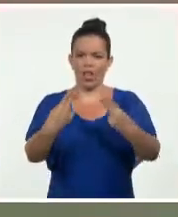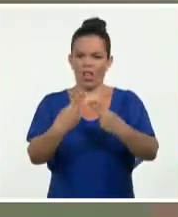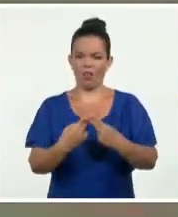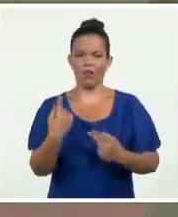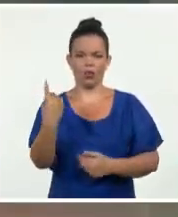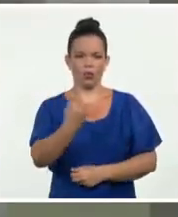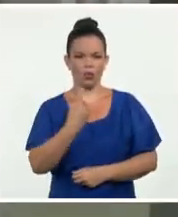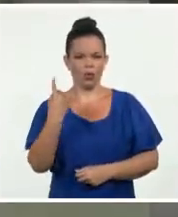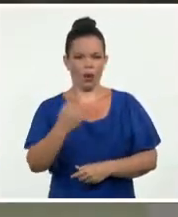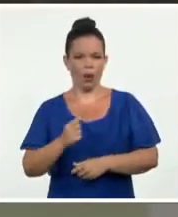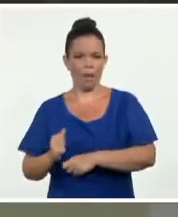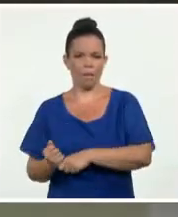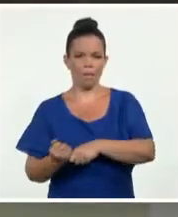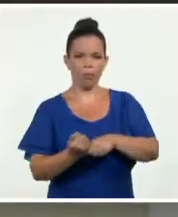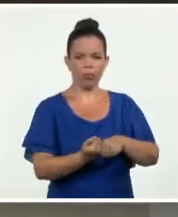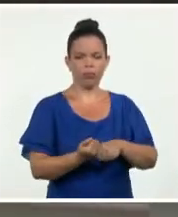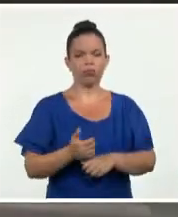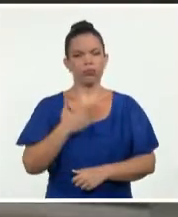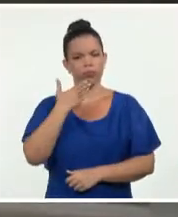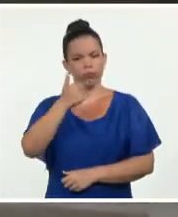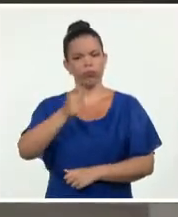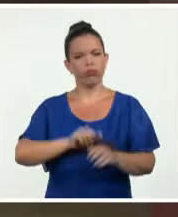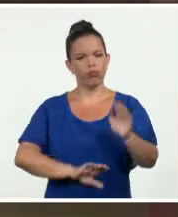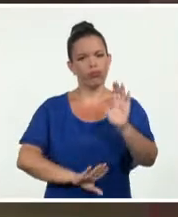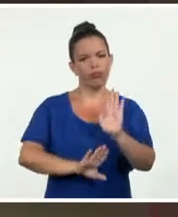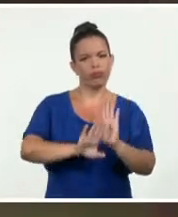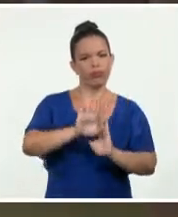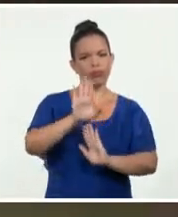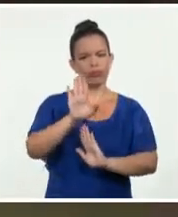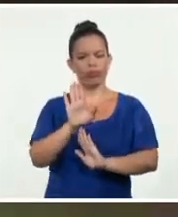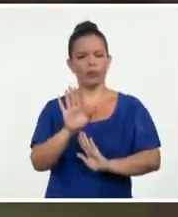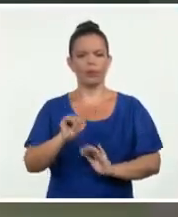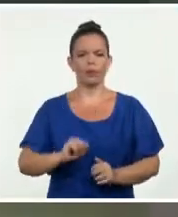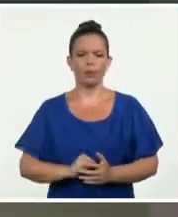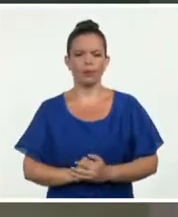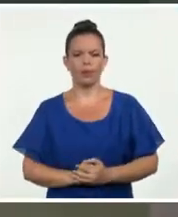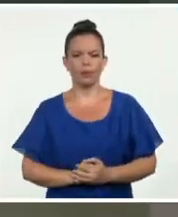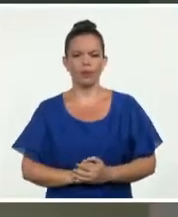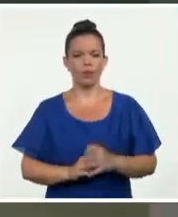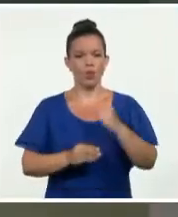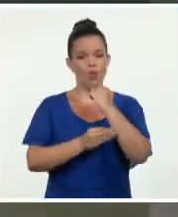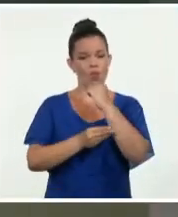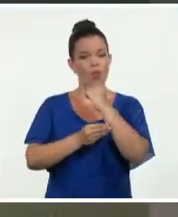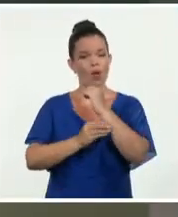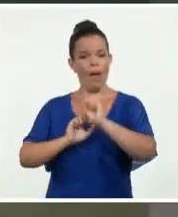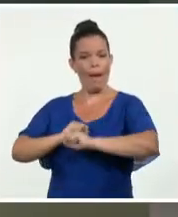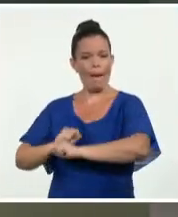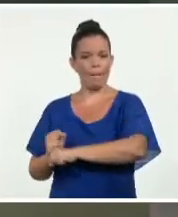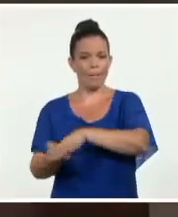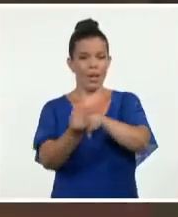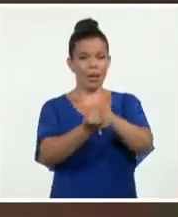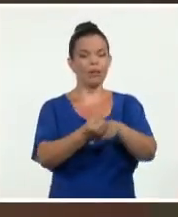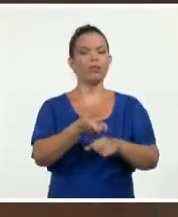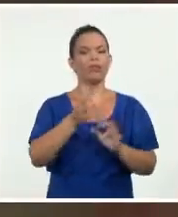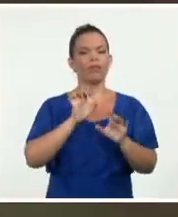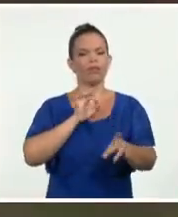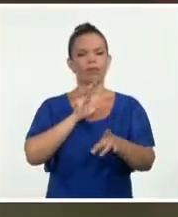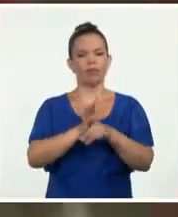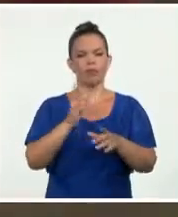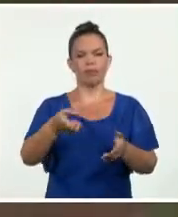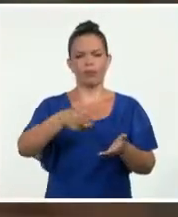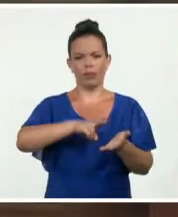303 de promedio ofensivo con 240 cuadrangulares. Su fuerza al bate lo llevó al equipo Cuba, donde estuvo en varios